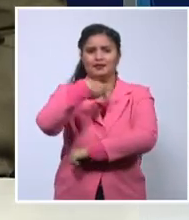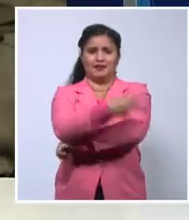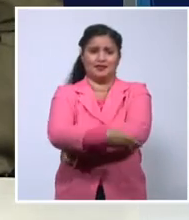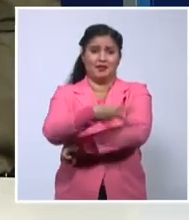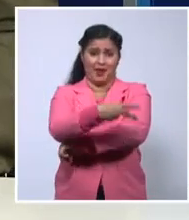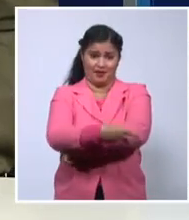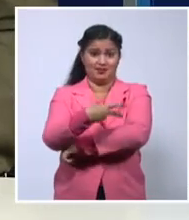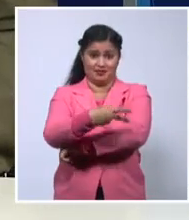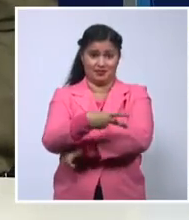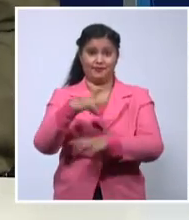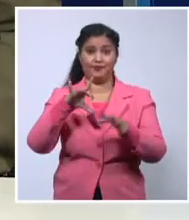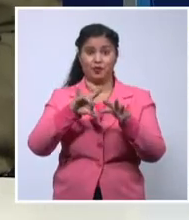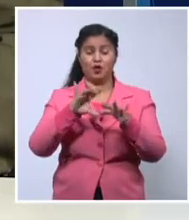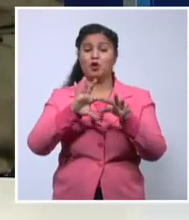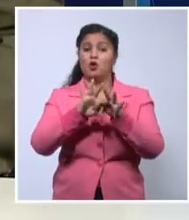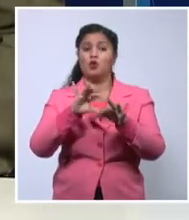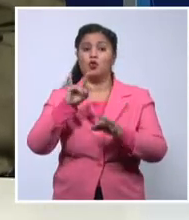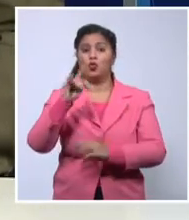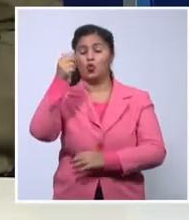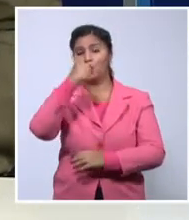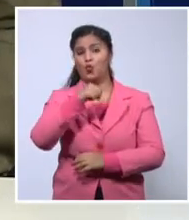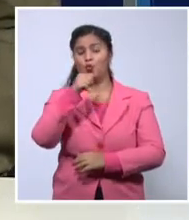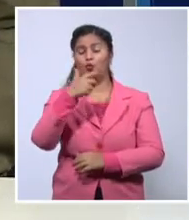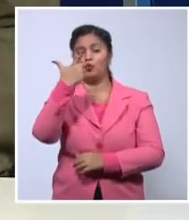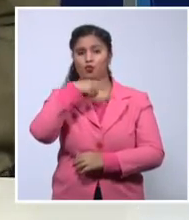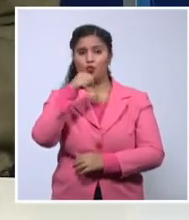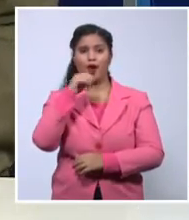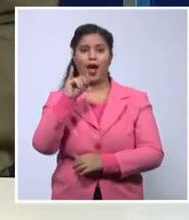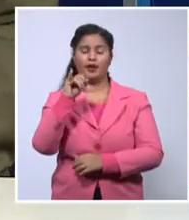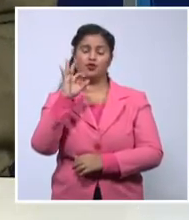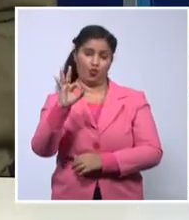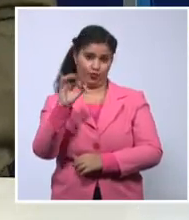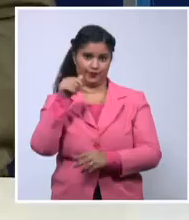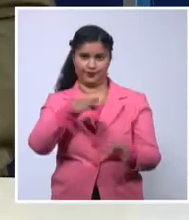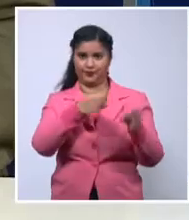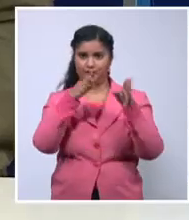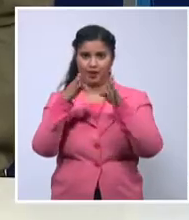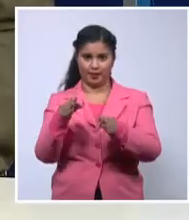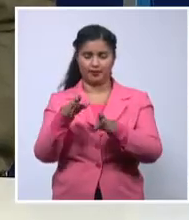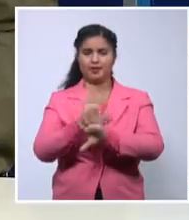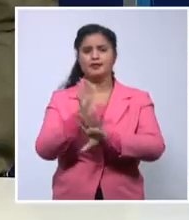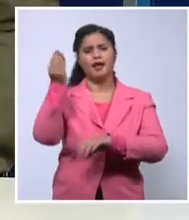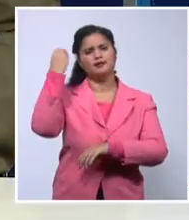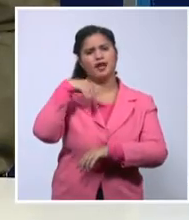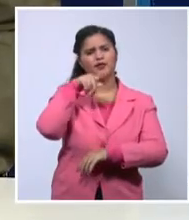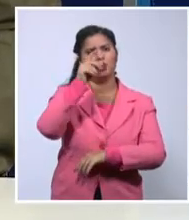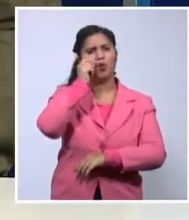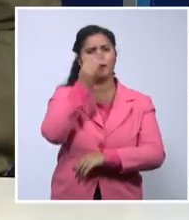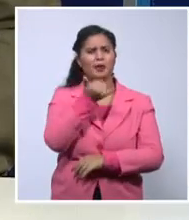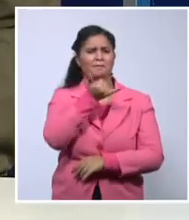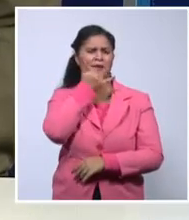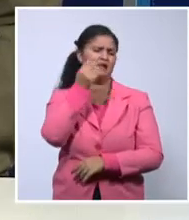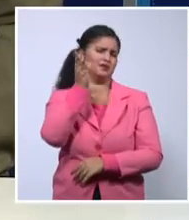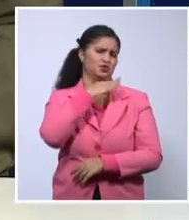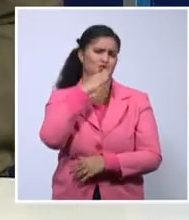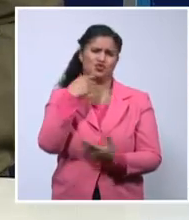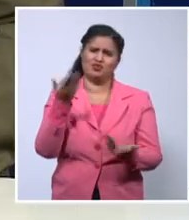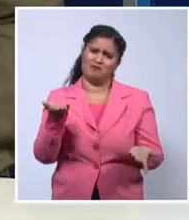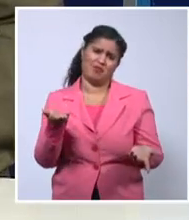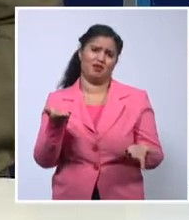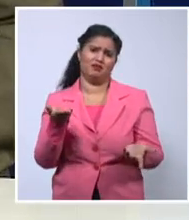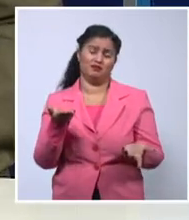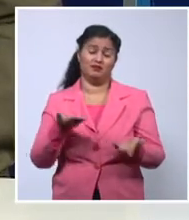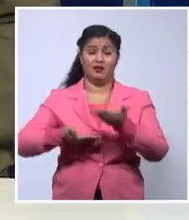de Guaidó, ya hasta sus patrocinadores lo reconocen como un error. Bueno, pues ahora quedará menos argumentos